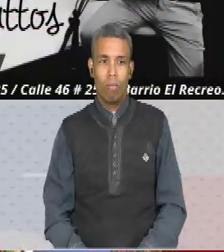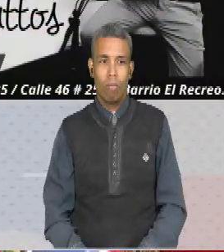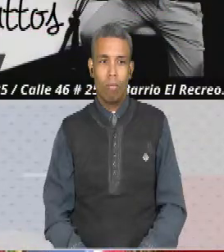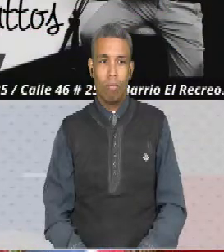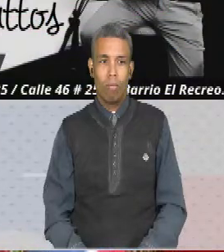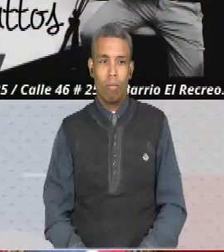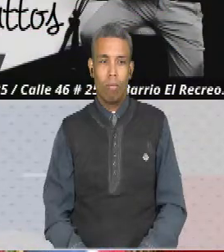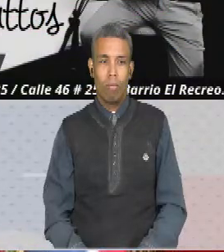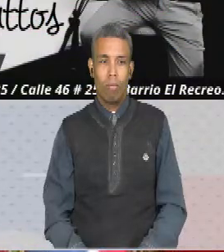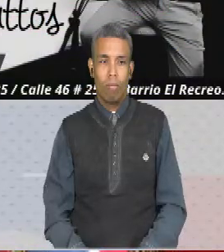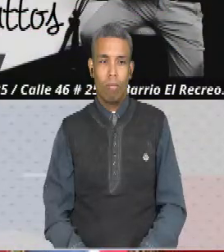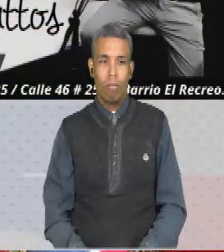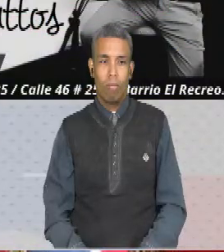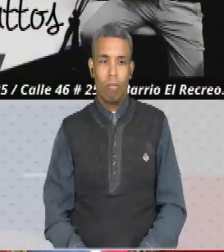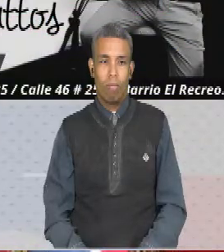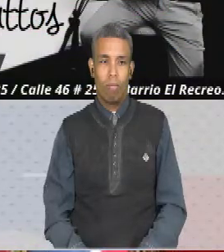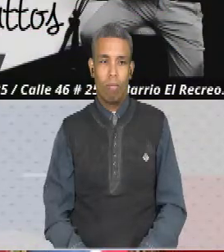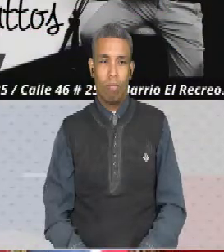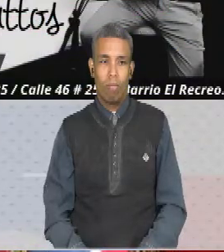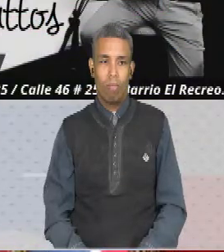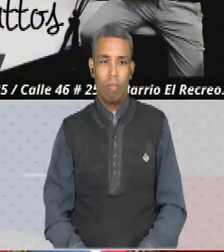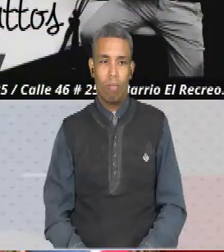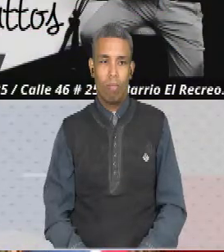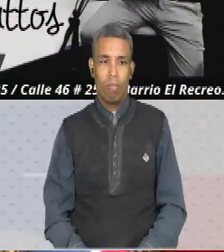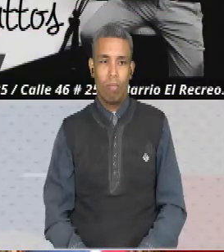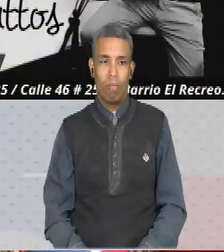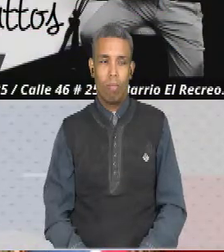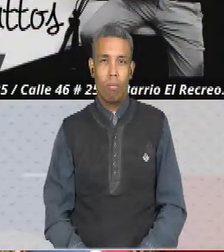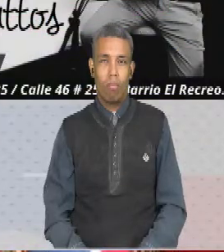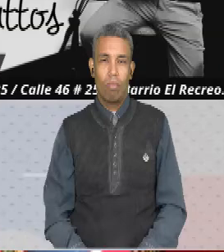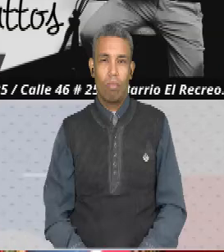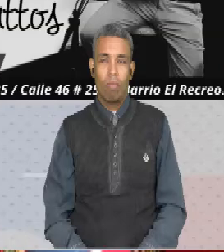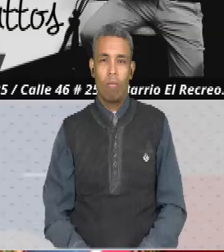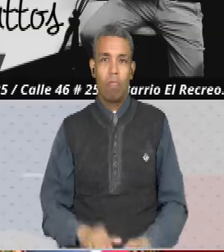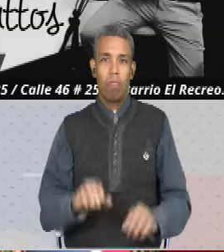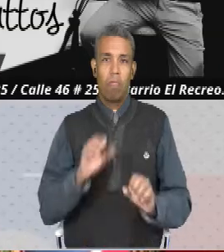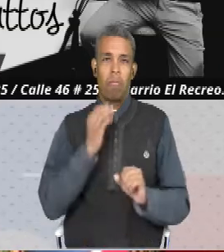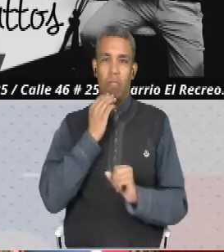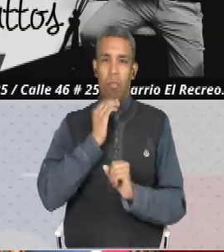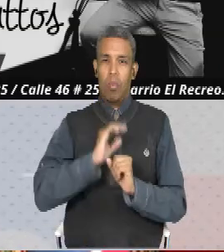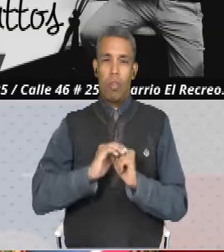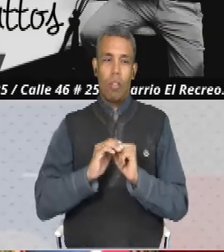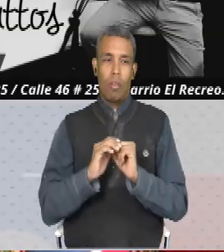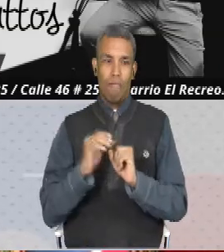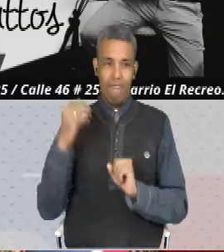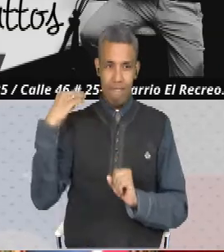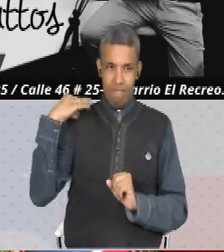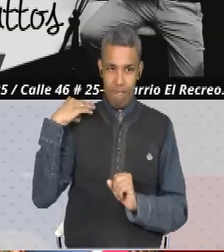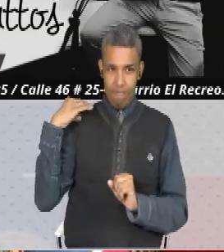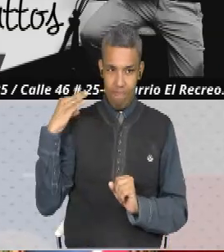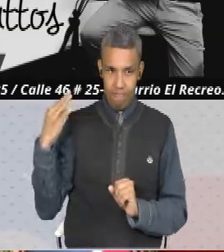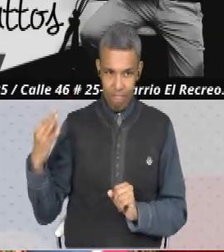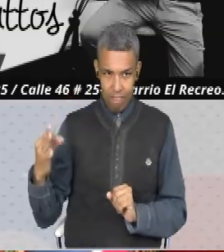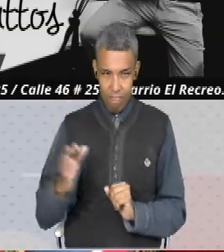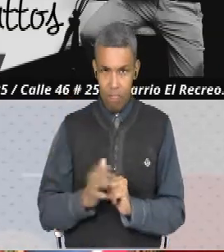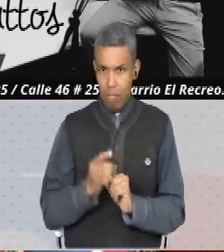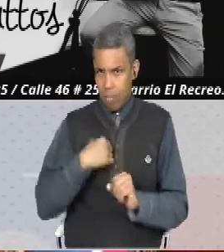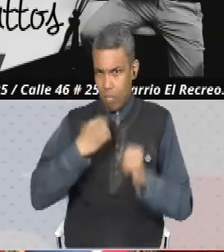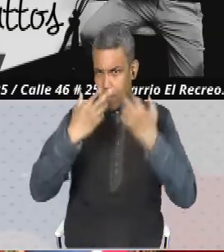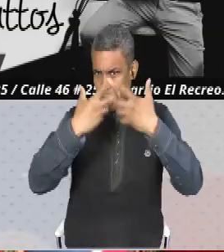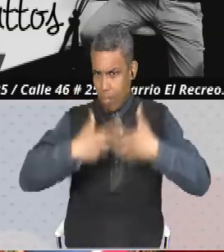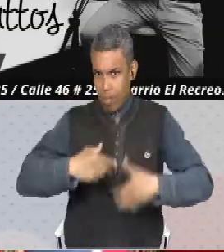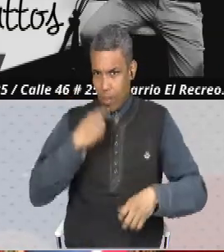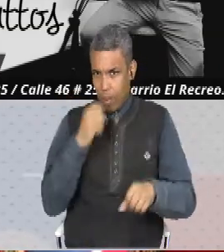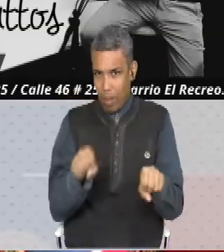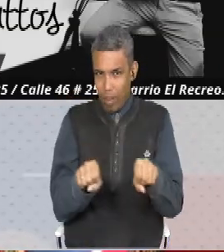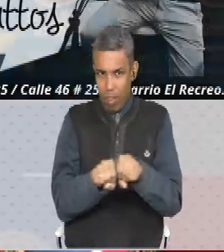quiero que usted me maneje mis redes sociales, mi empresa es de calzado, por ejemplo, ¿qué es lo primero que hace Omar Flores? Bueno, Omar